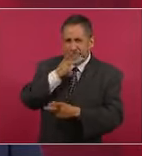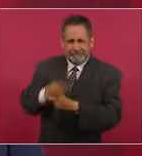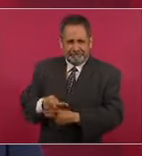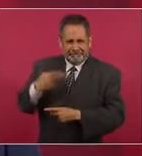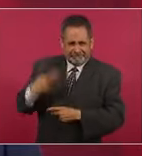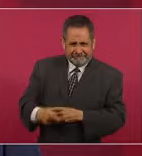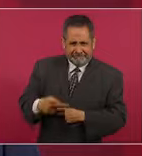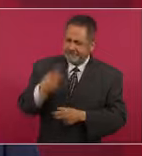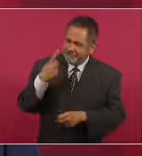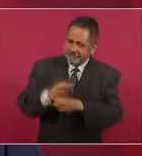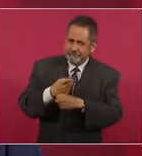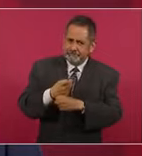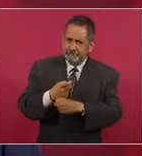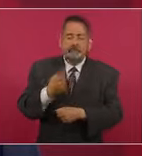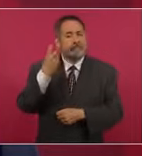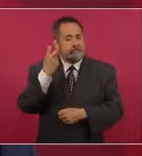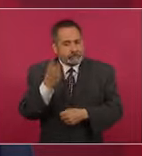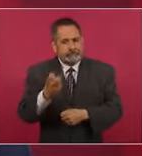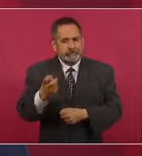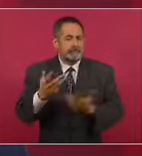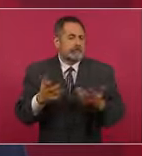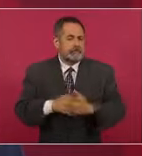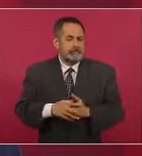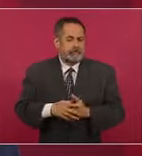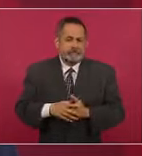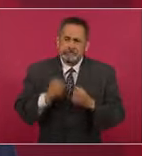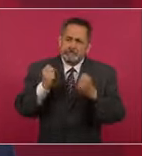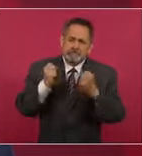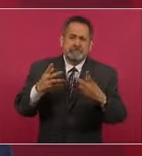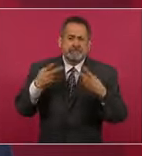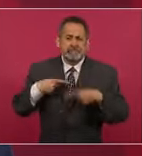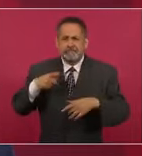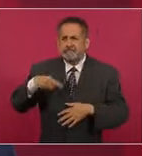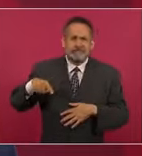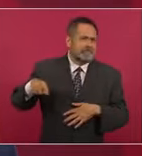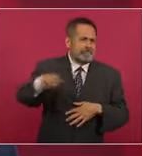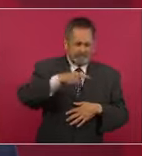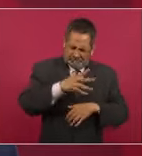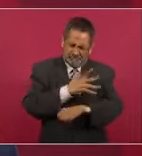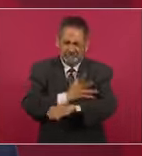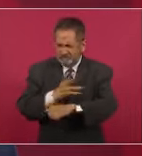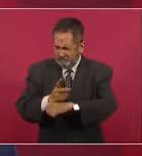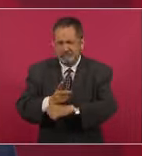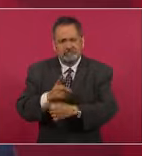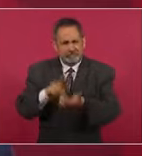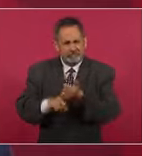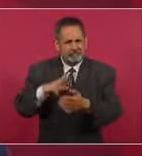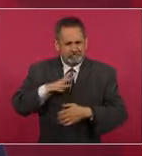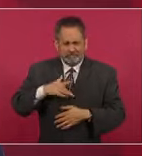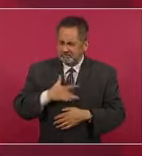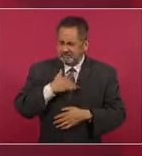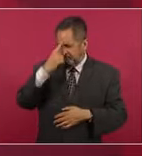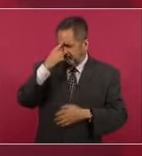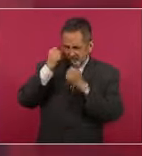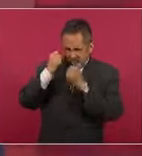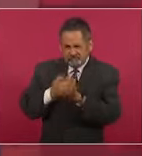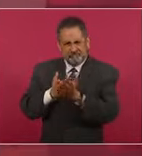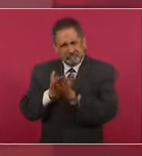Es eso. Y sí hay muchísima gente honesta, con convicciones,